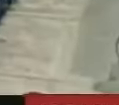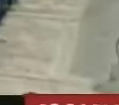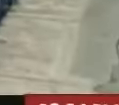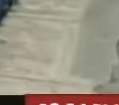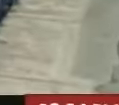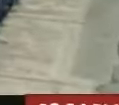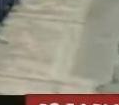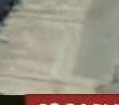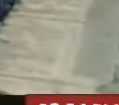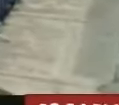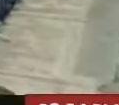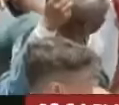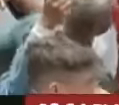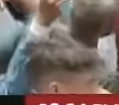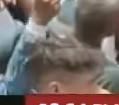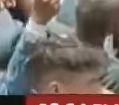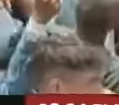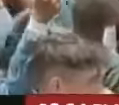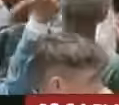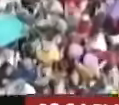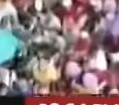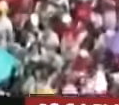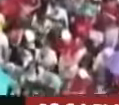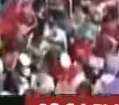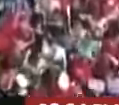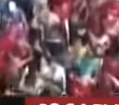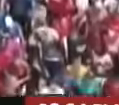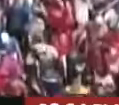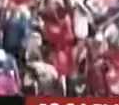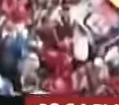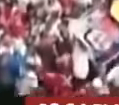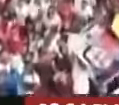Maduro. Estamos restiados con Maduro.